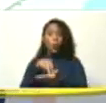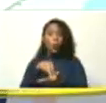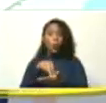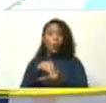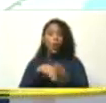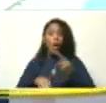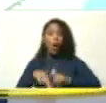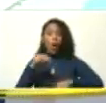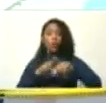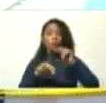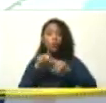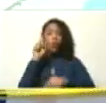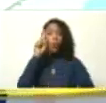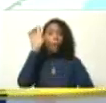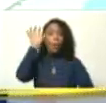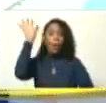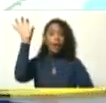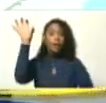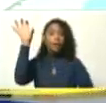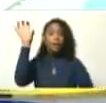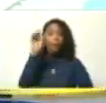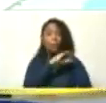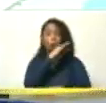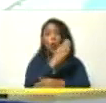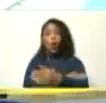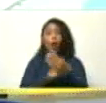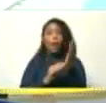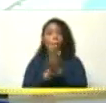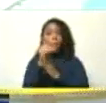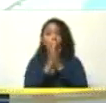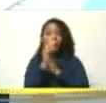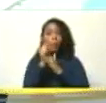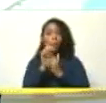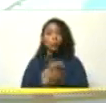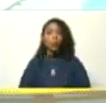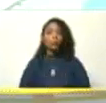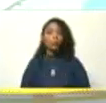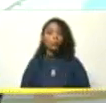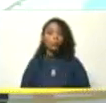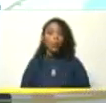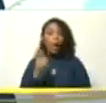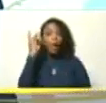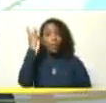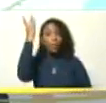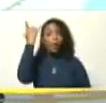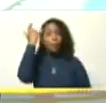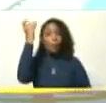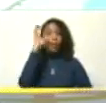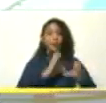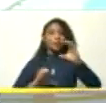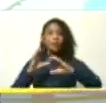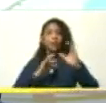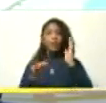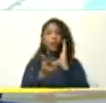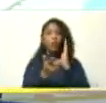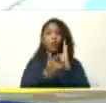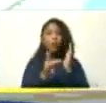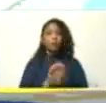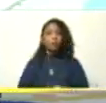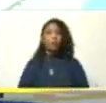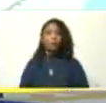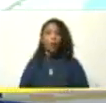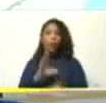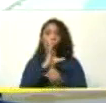la construcción de un país potencia, el emprendimiento, la invención, la ciencia, la tecnología,